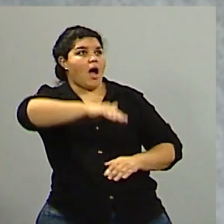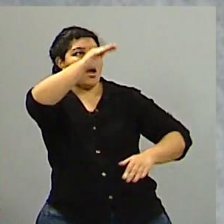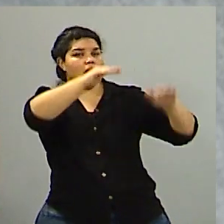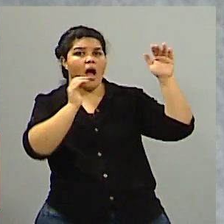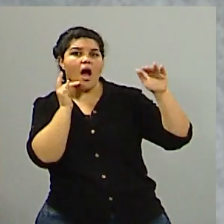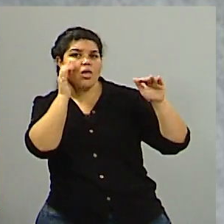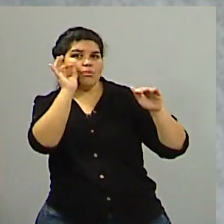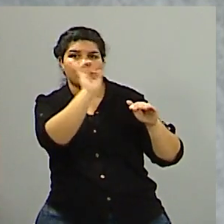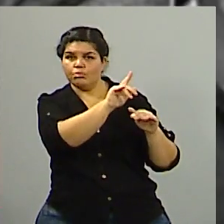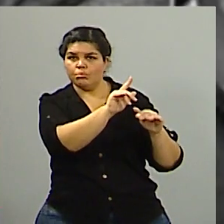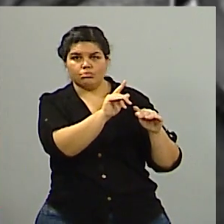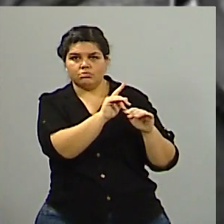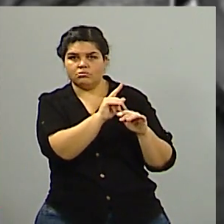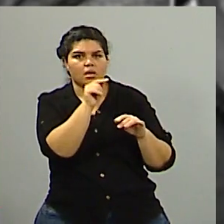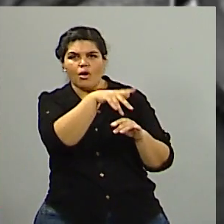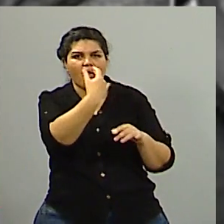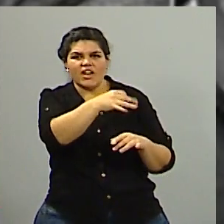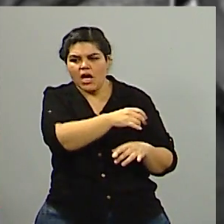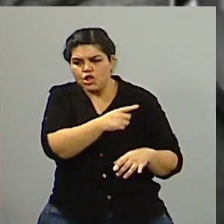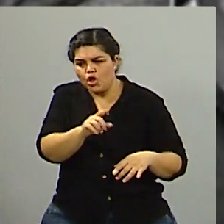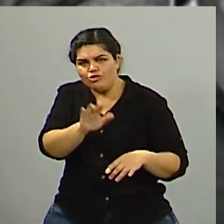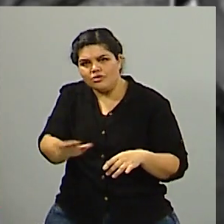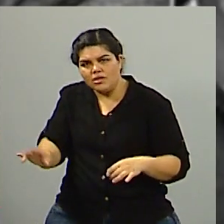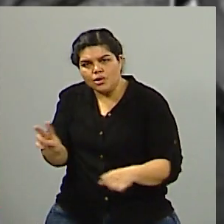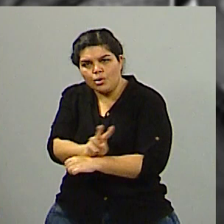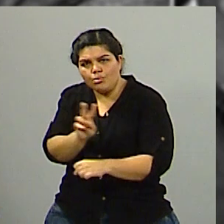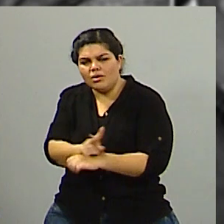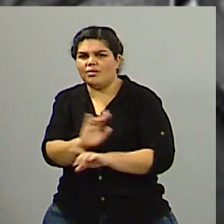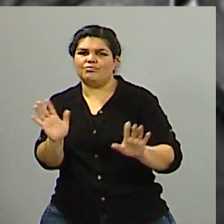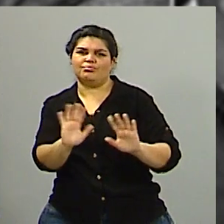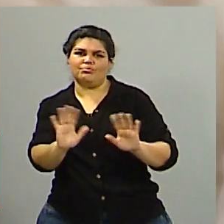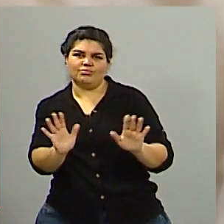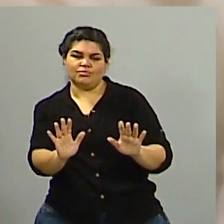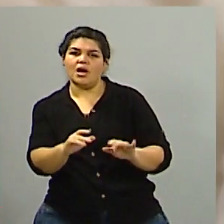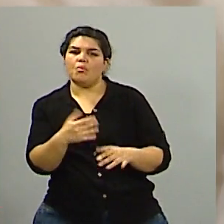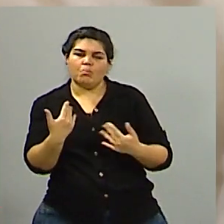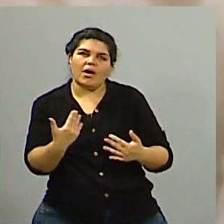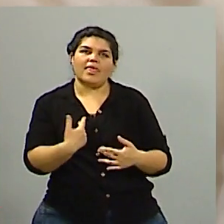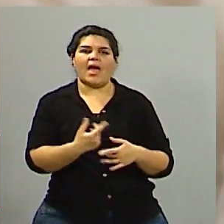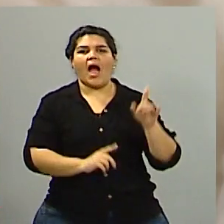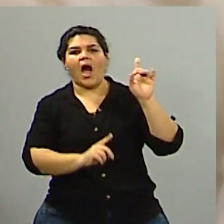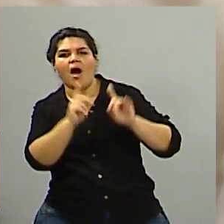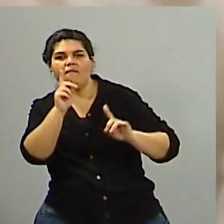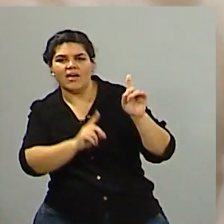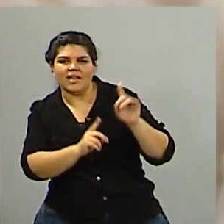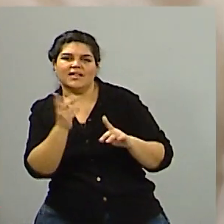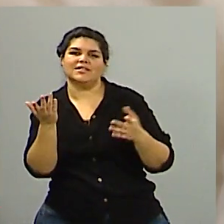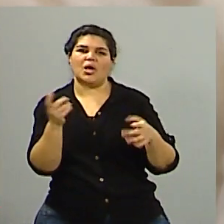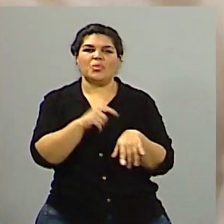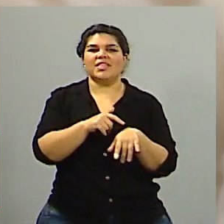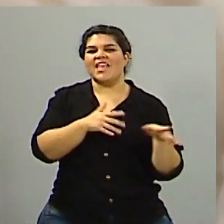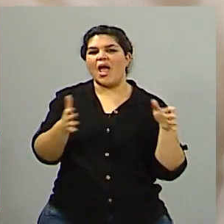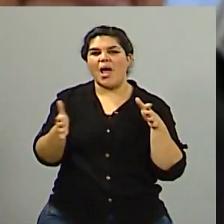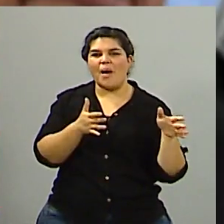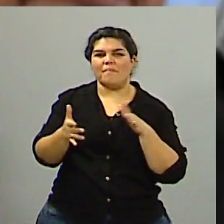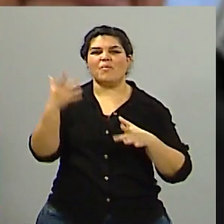a los niños, ¿sí? Que puede ser como una cuestión de ocio, de recreación, Claro. más del divertimento de